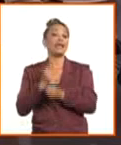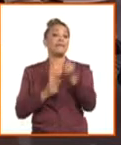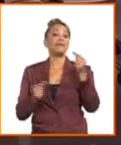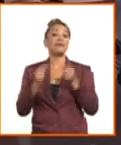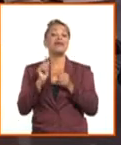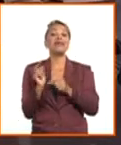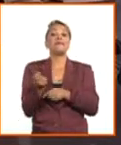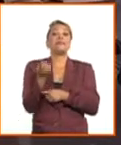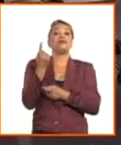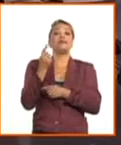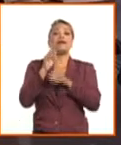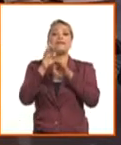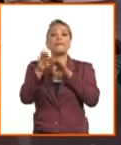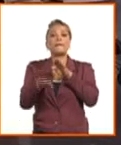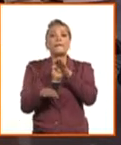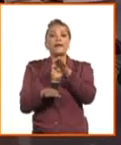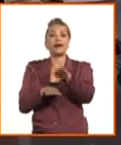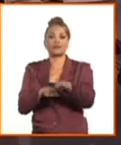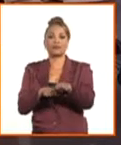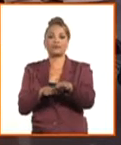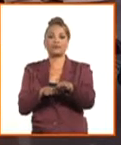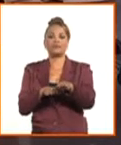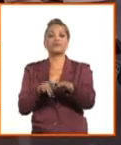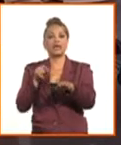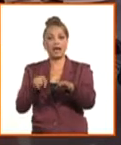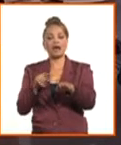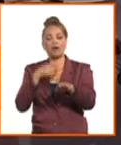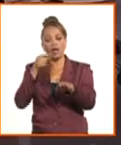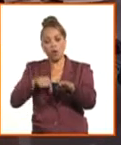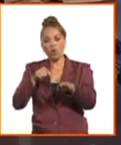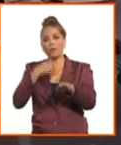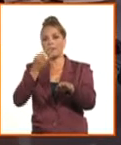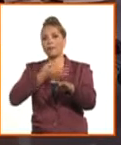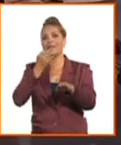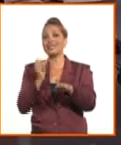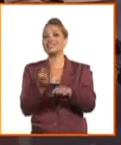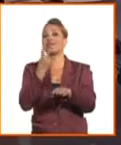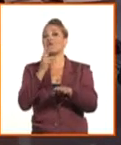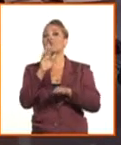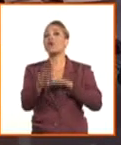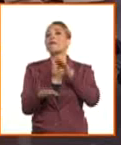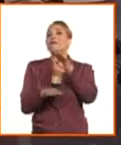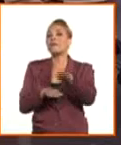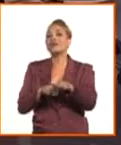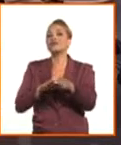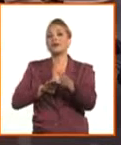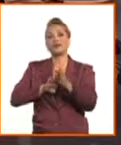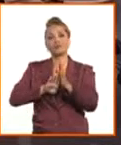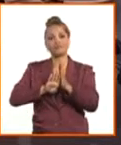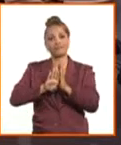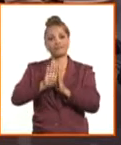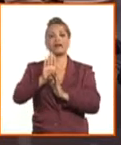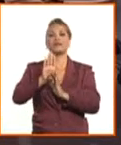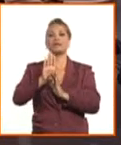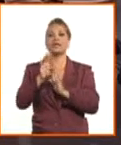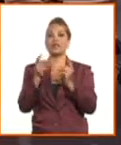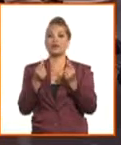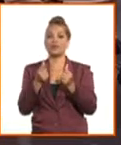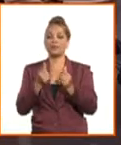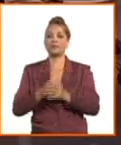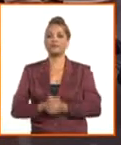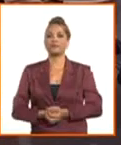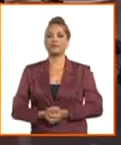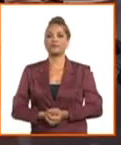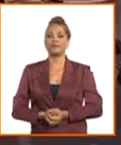O sea, el primer paso. Este que vamos a explicar hoy es el segundo. Pero es el primer paso para avanzar hacia el